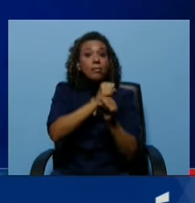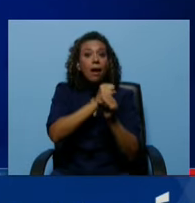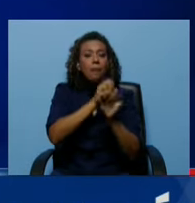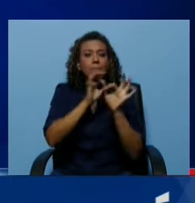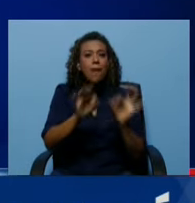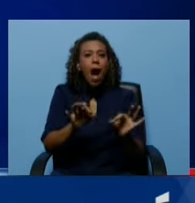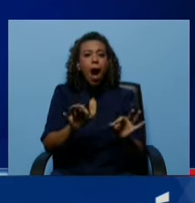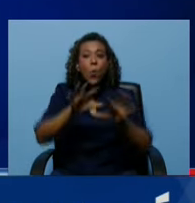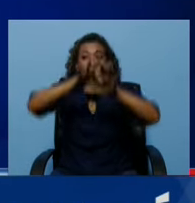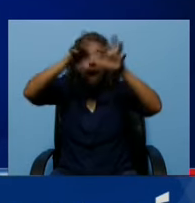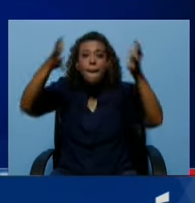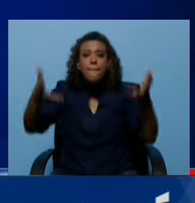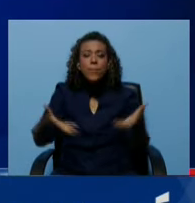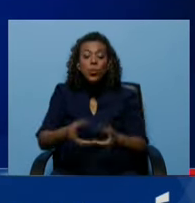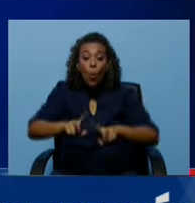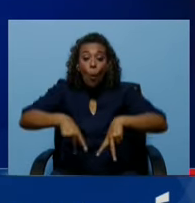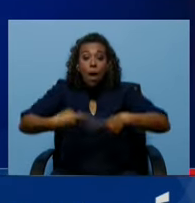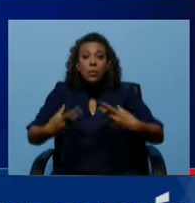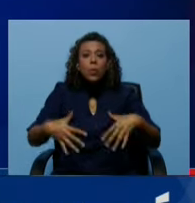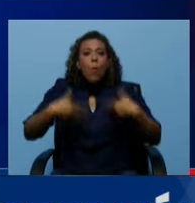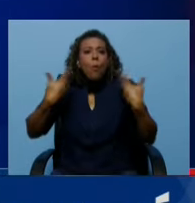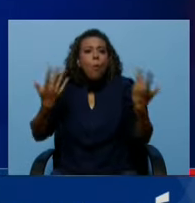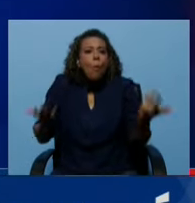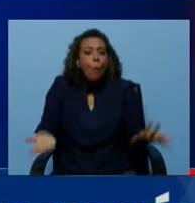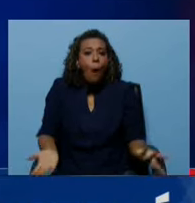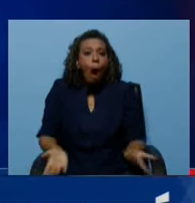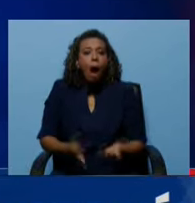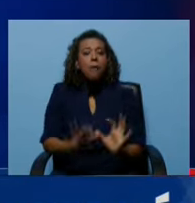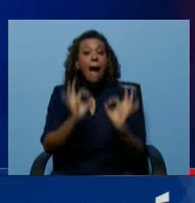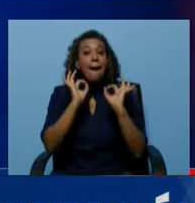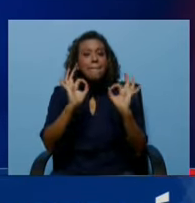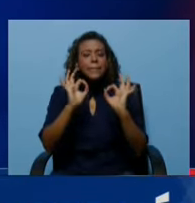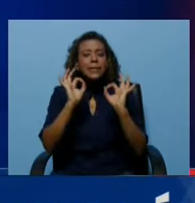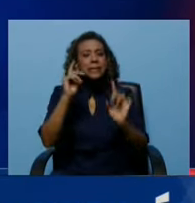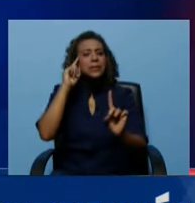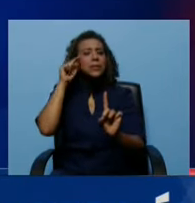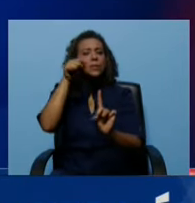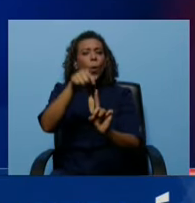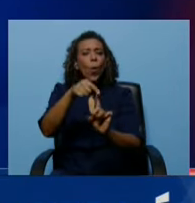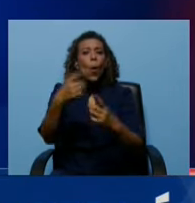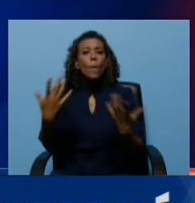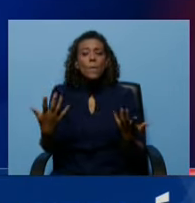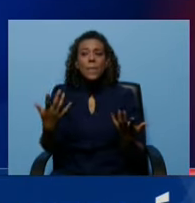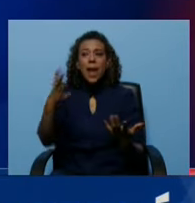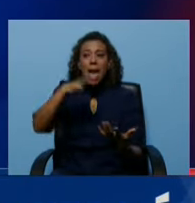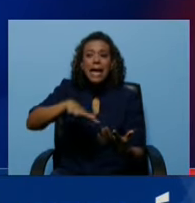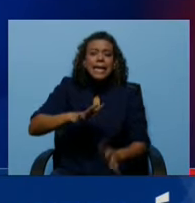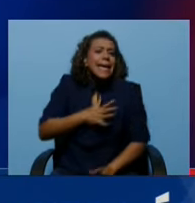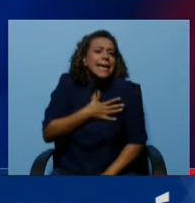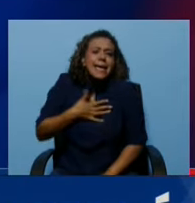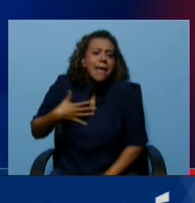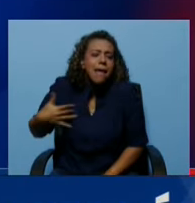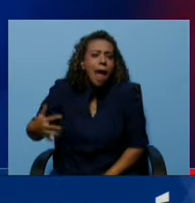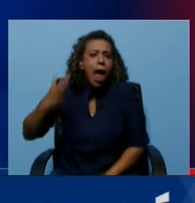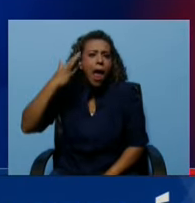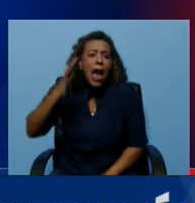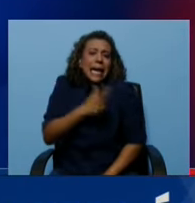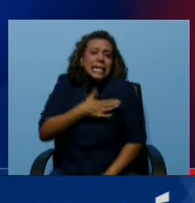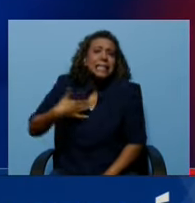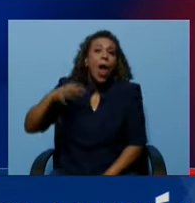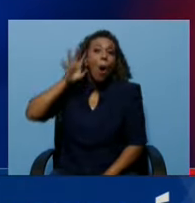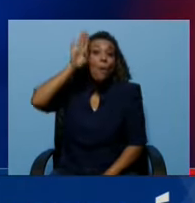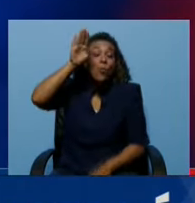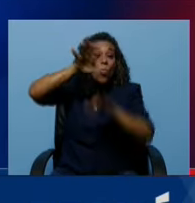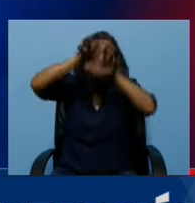de lo que es el mundo de hoy y sobre todo el escenario de lo que será el